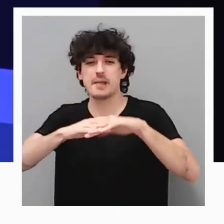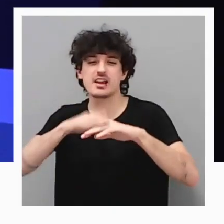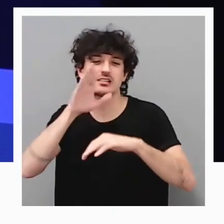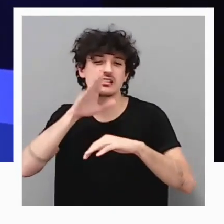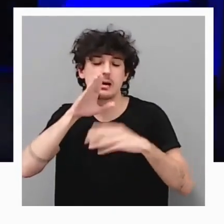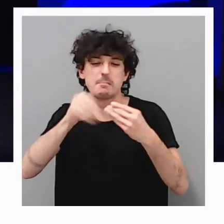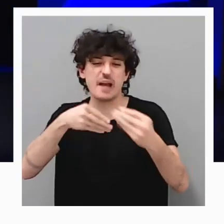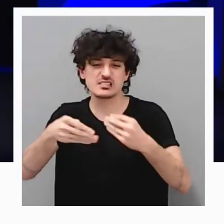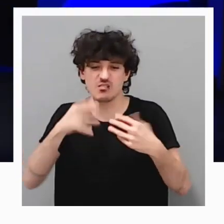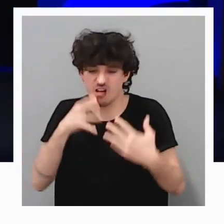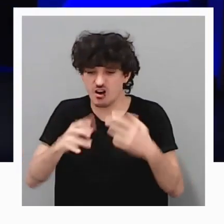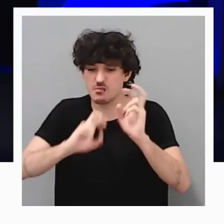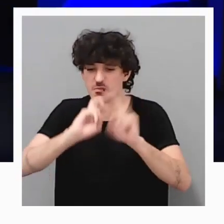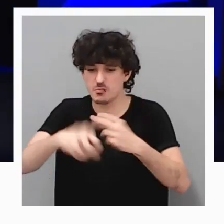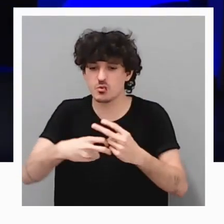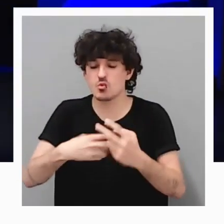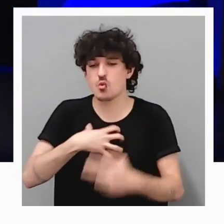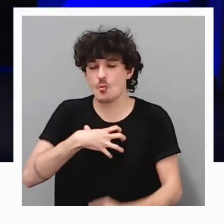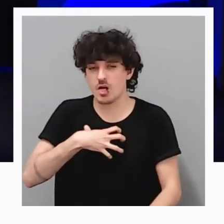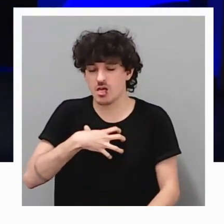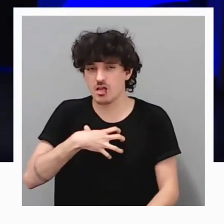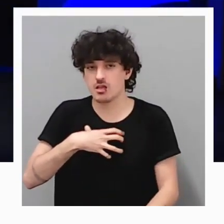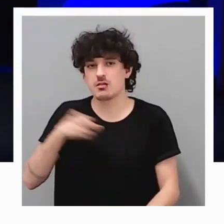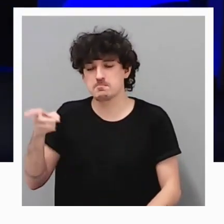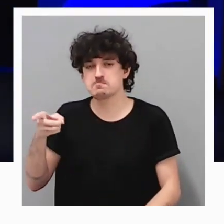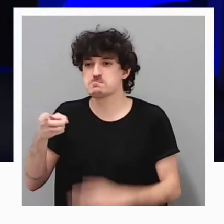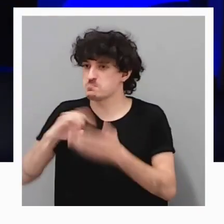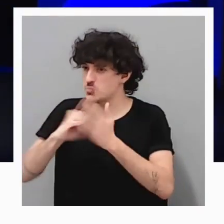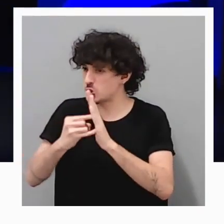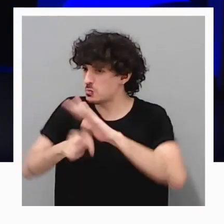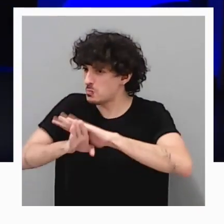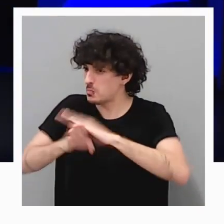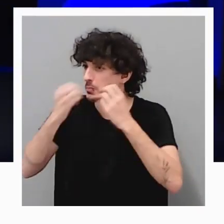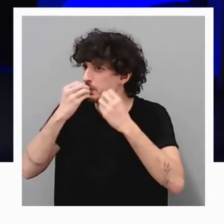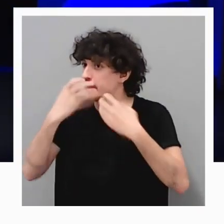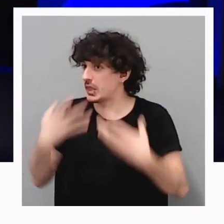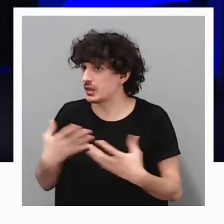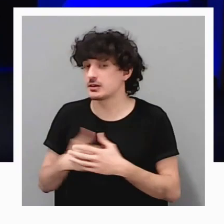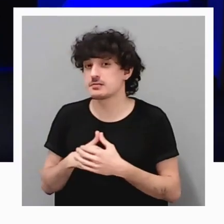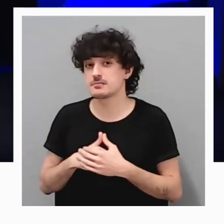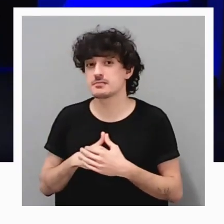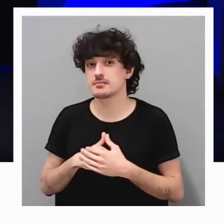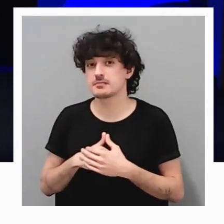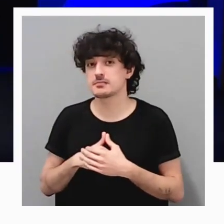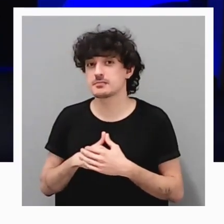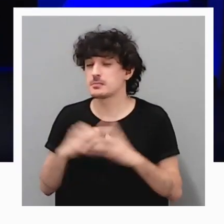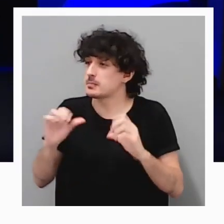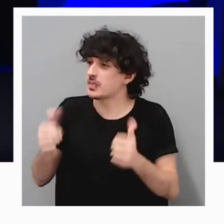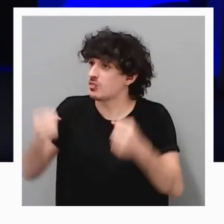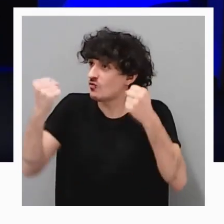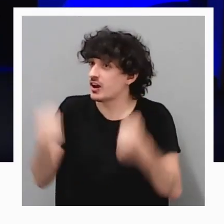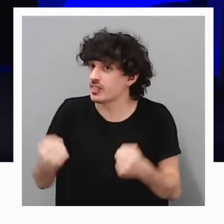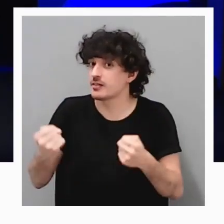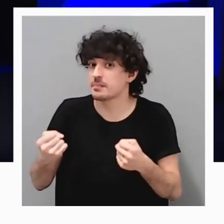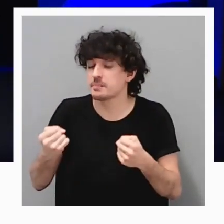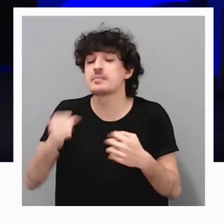atualmente. O projeto sigue bem? Tudo Sim. empezando com força. ahora